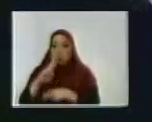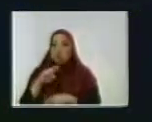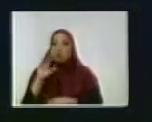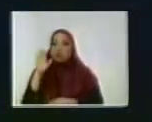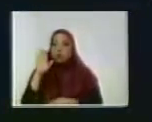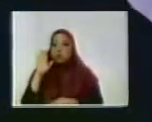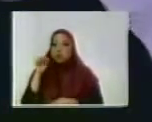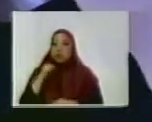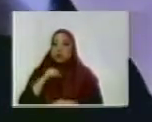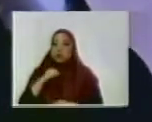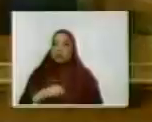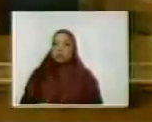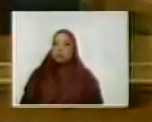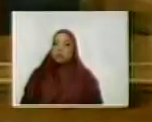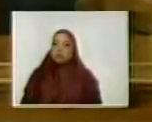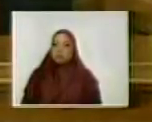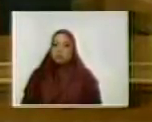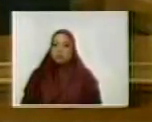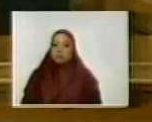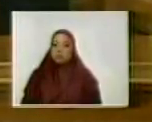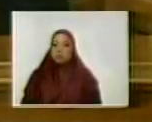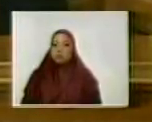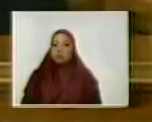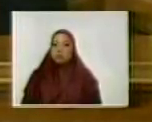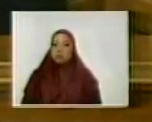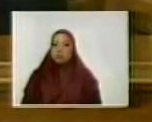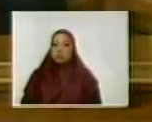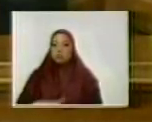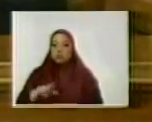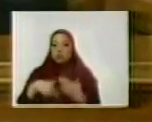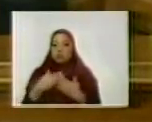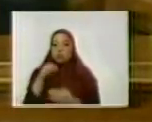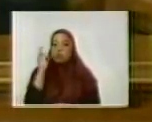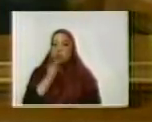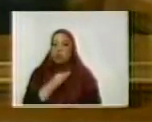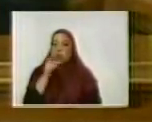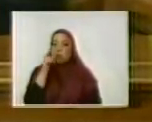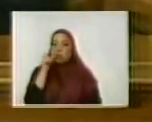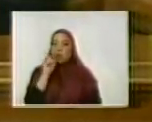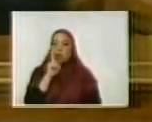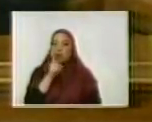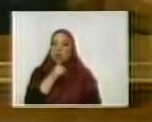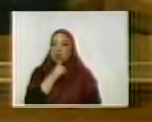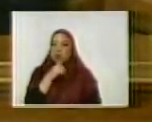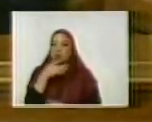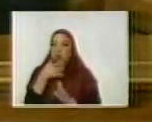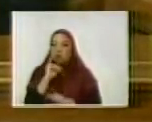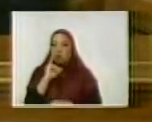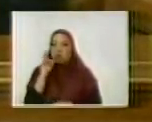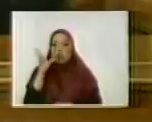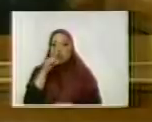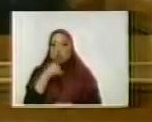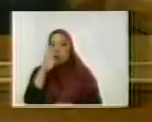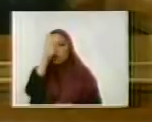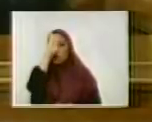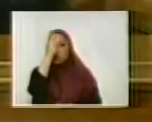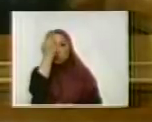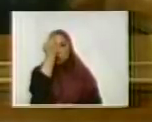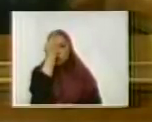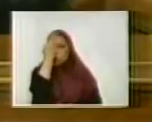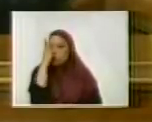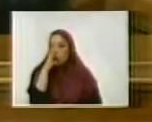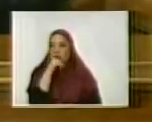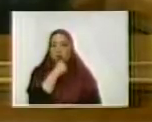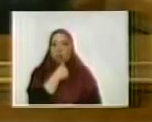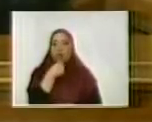Lo juro. Señor Alfredo Ruiz, estamos seguros que lo va a cumplir, no tenemos ninguna duda. Igual